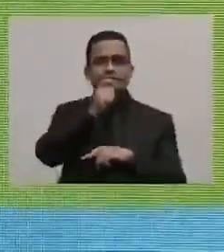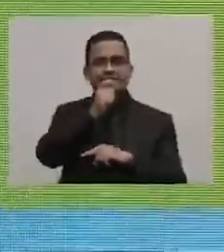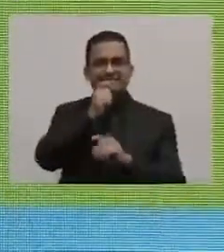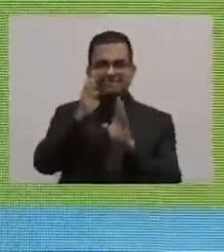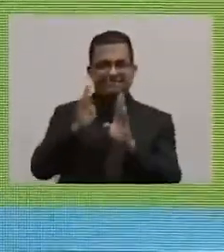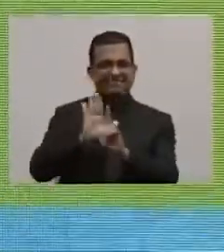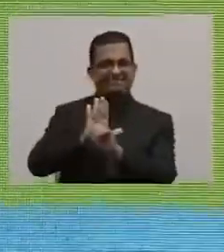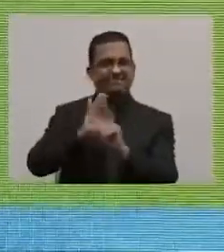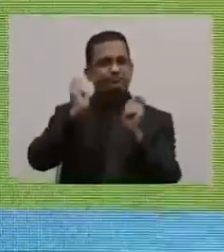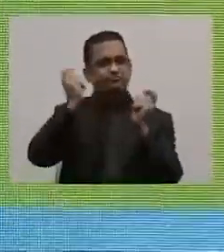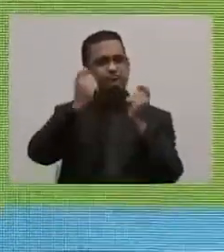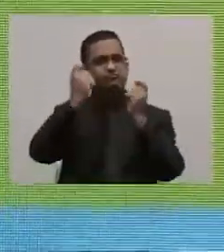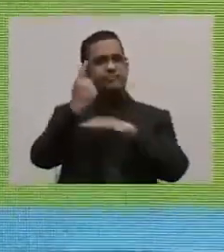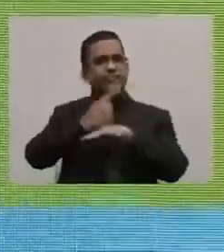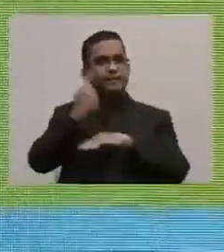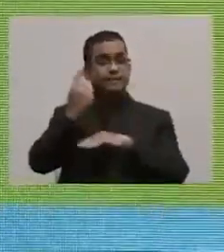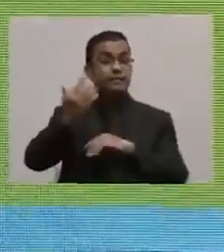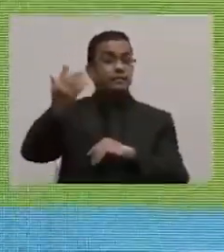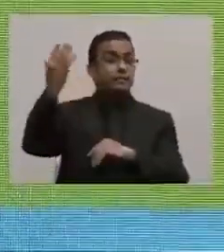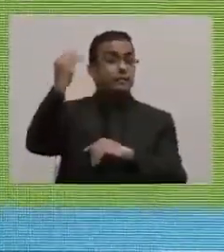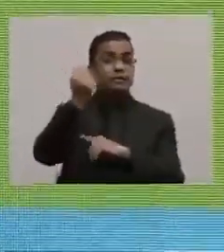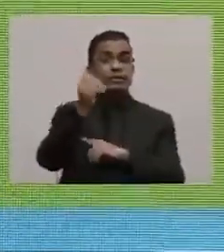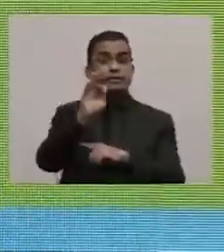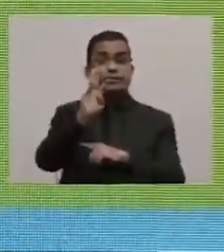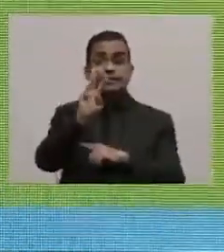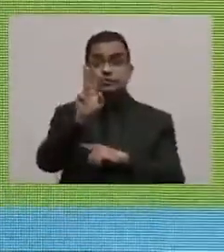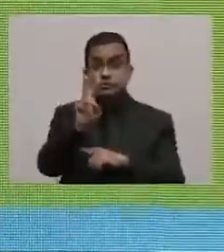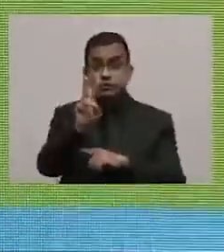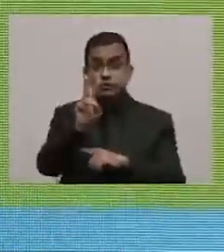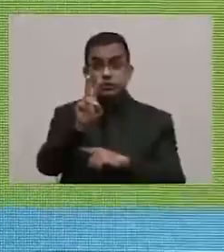1962 el decreto ley